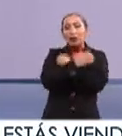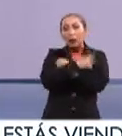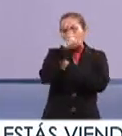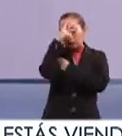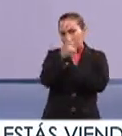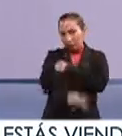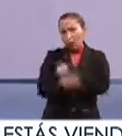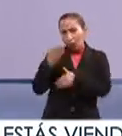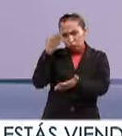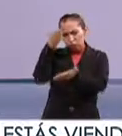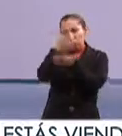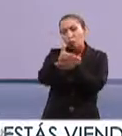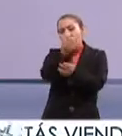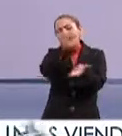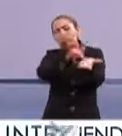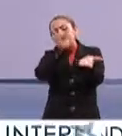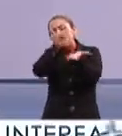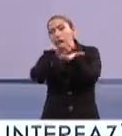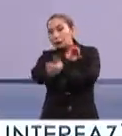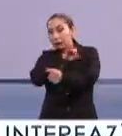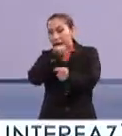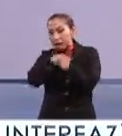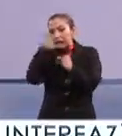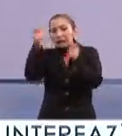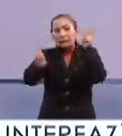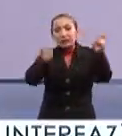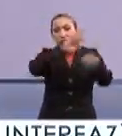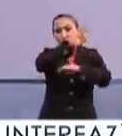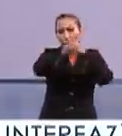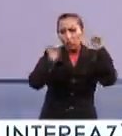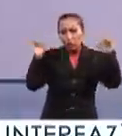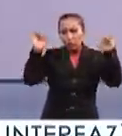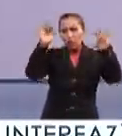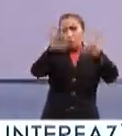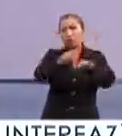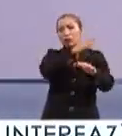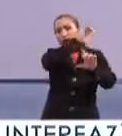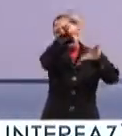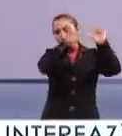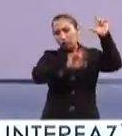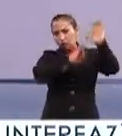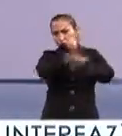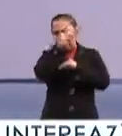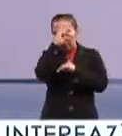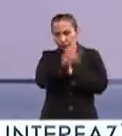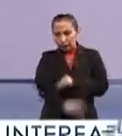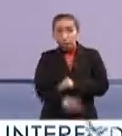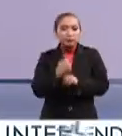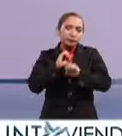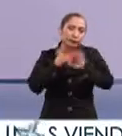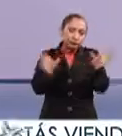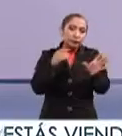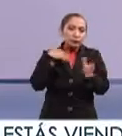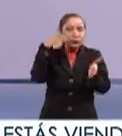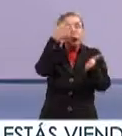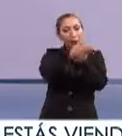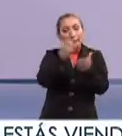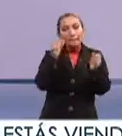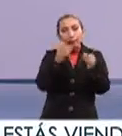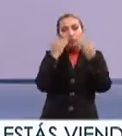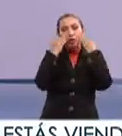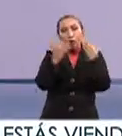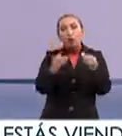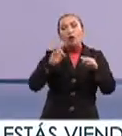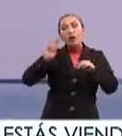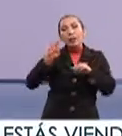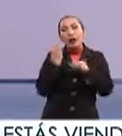de México ha estado haciendo una cobertura especial de todos estos foros a lo largo y ancho del país y por supuesto estuvo presente en la